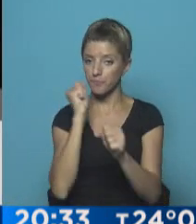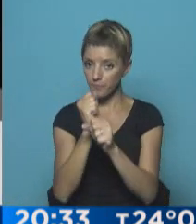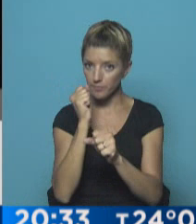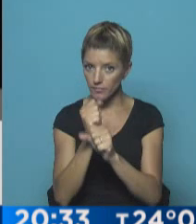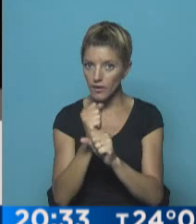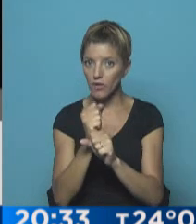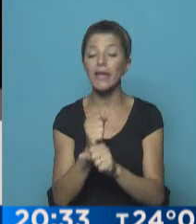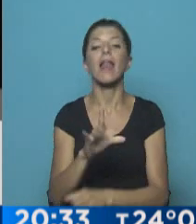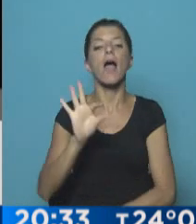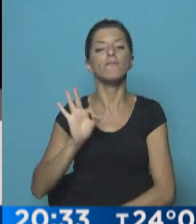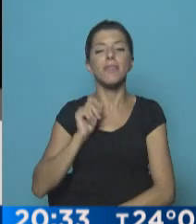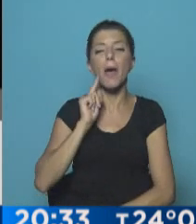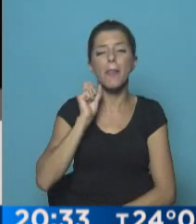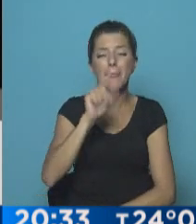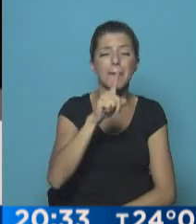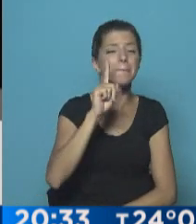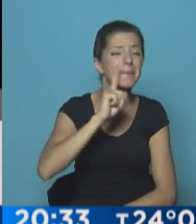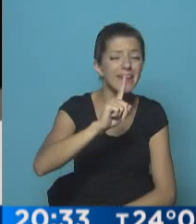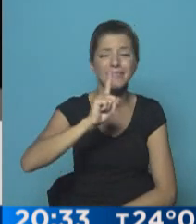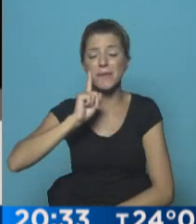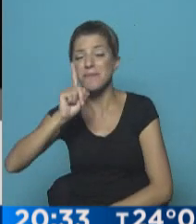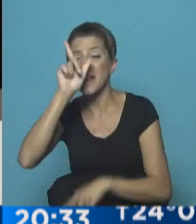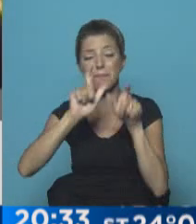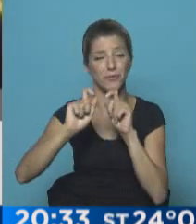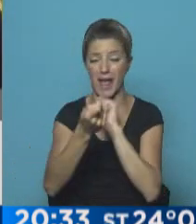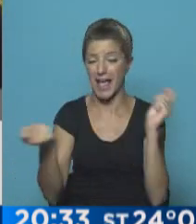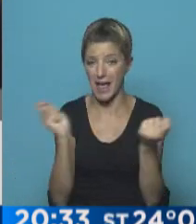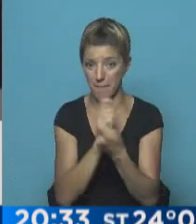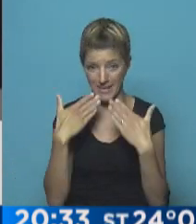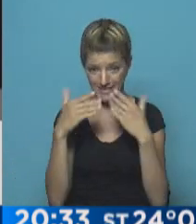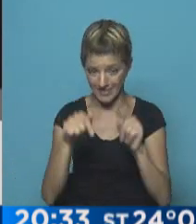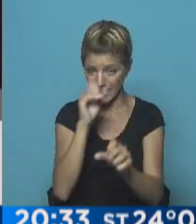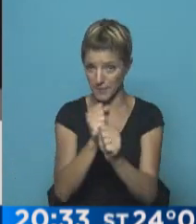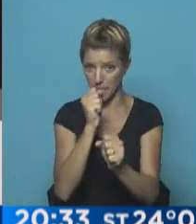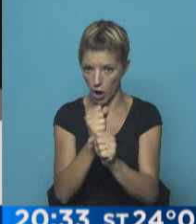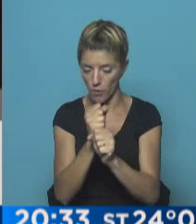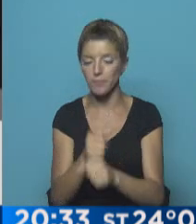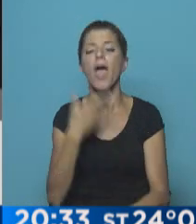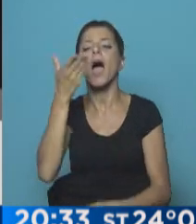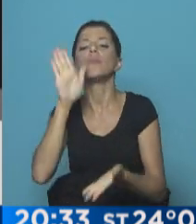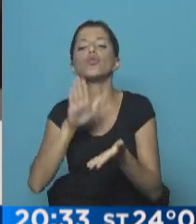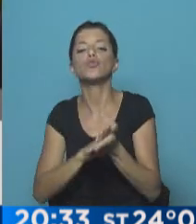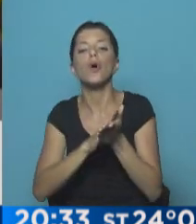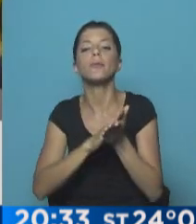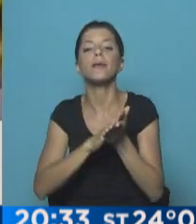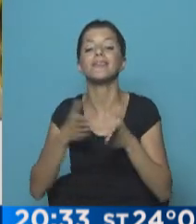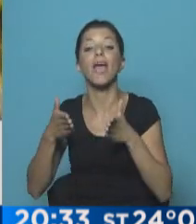va a cambiar la vida a miles y miles de personas. Me estoy refiriendo a la ruta